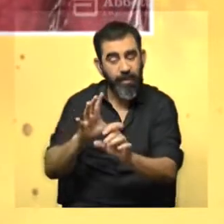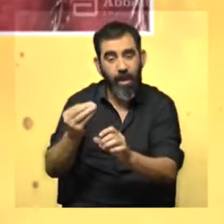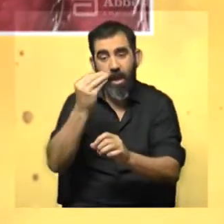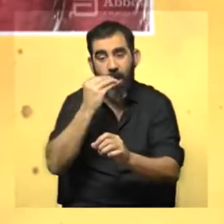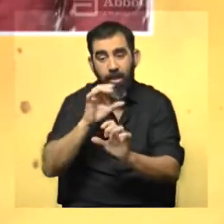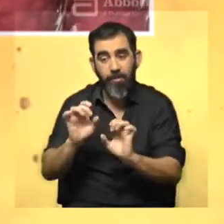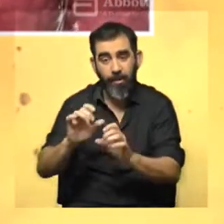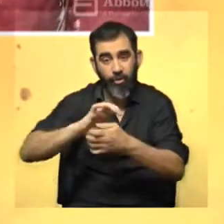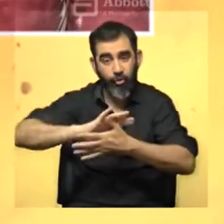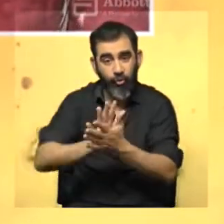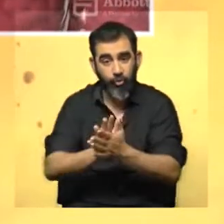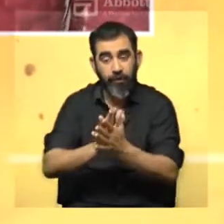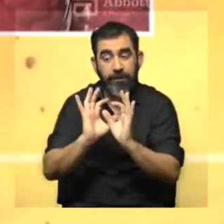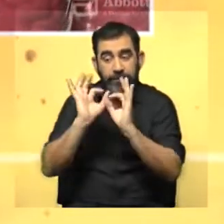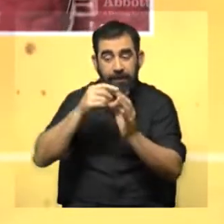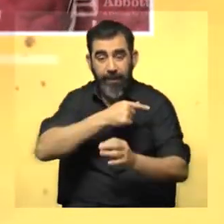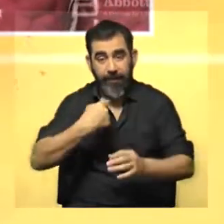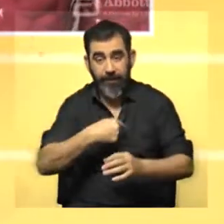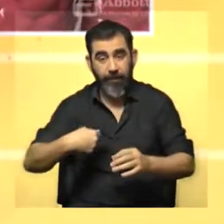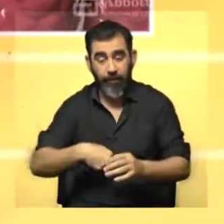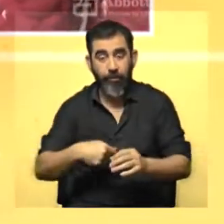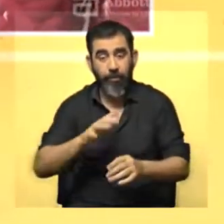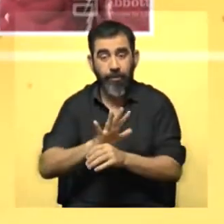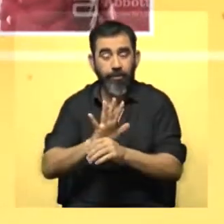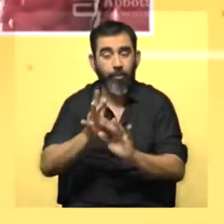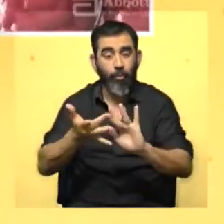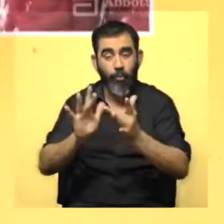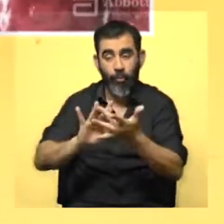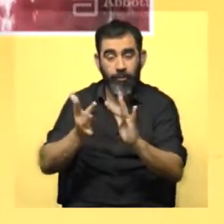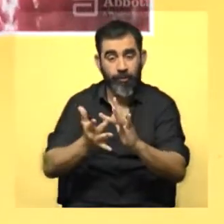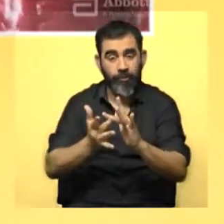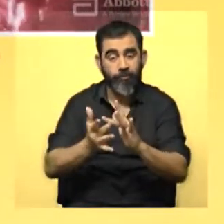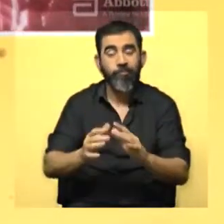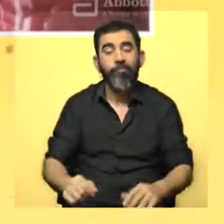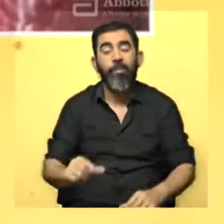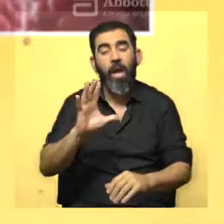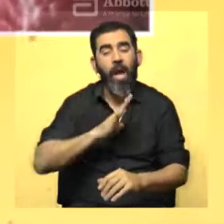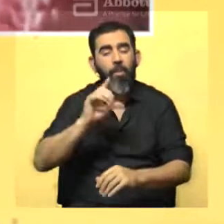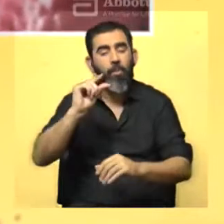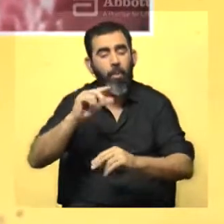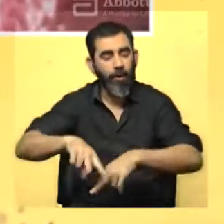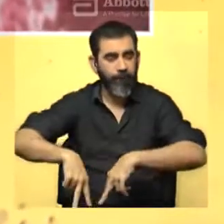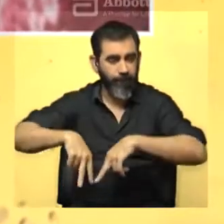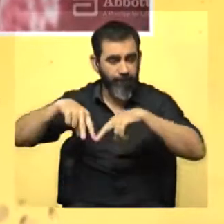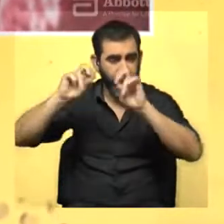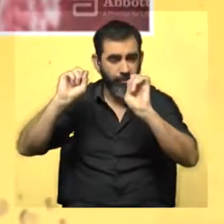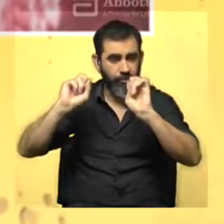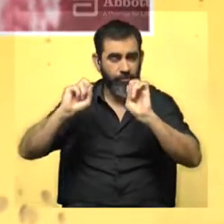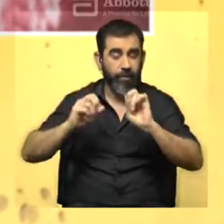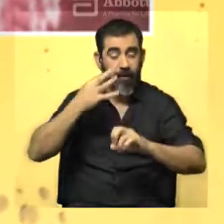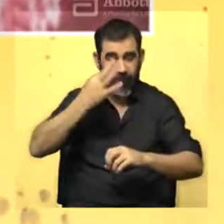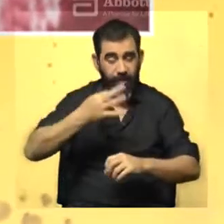alimentos, y una vez que llegan al intestino, como yo decía, establecen diálogos. Hay relativamente pocos estudios